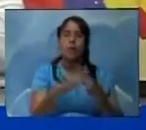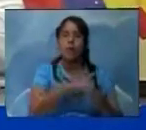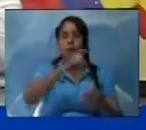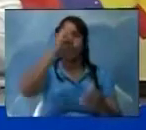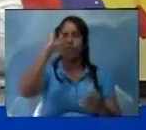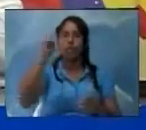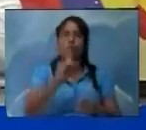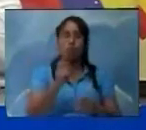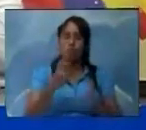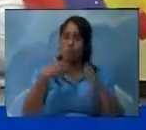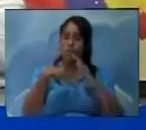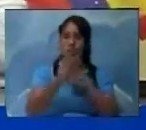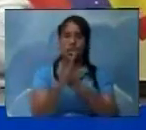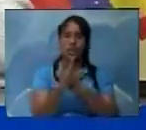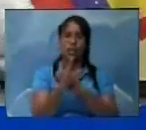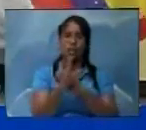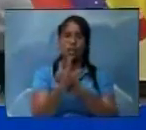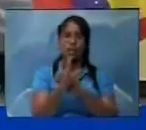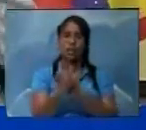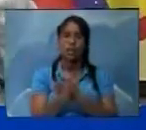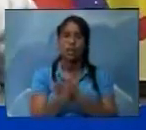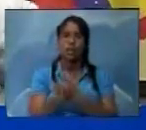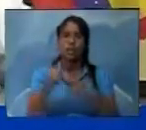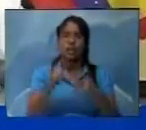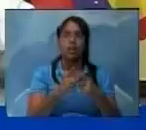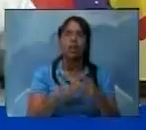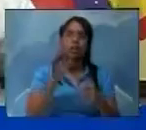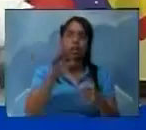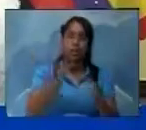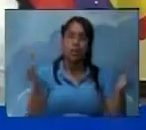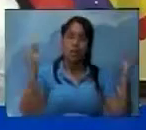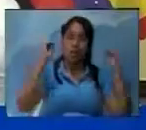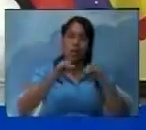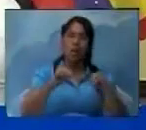de Dios no pasará. Cielito, ¿estás de